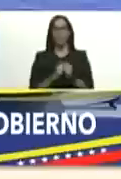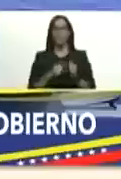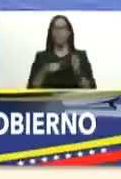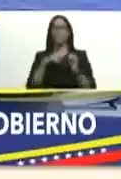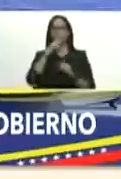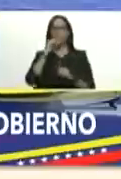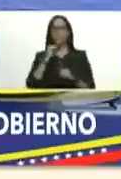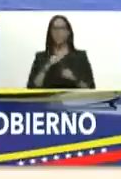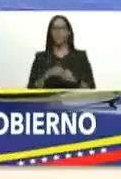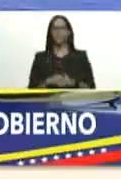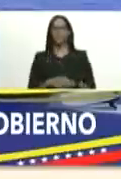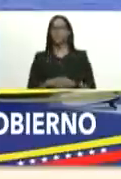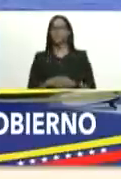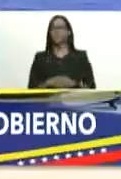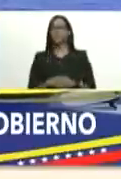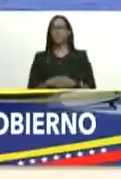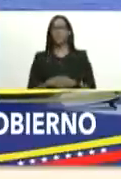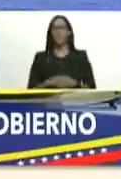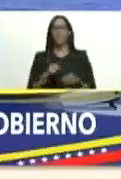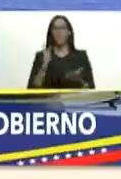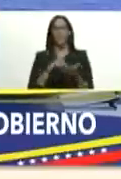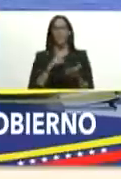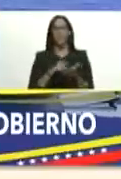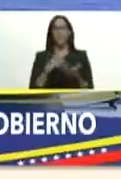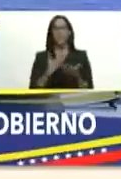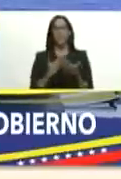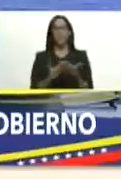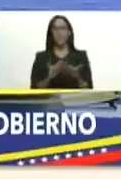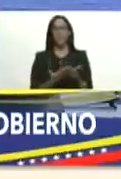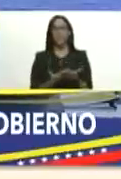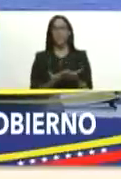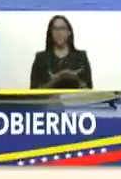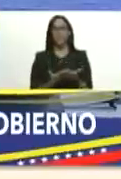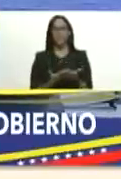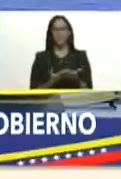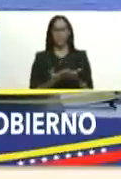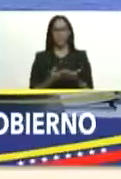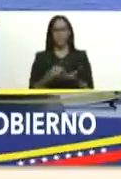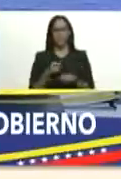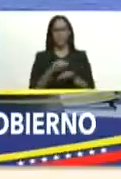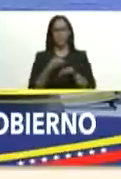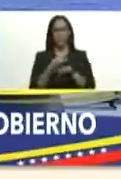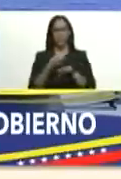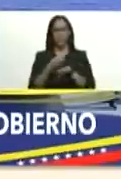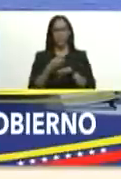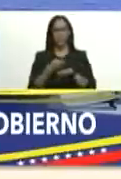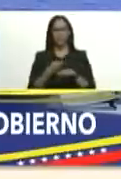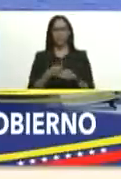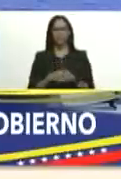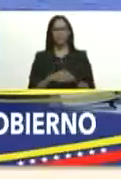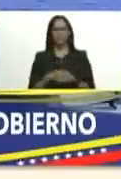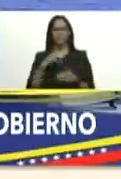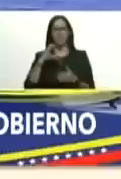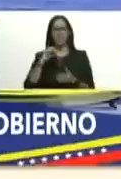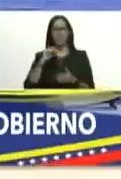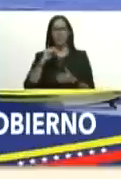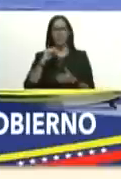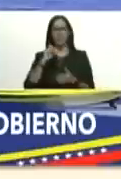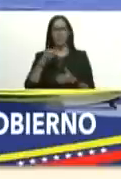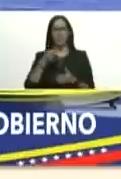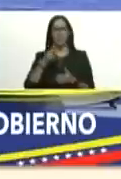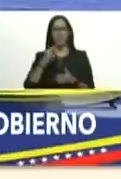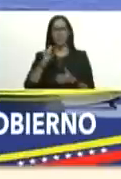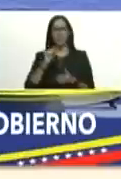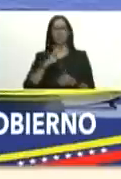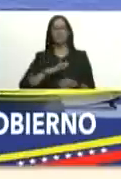también. Allí llegó una propuesta de Cagua, fue, ¿no?, gobernadora, de Cagua. Y estamos